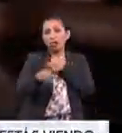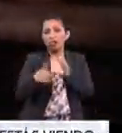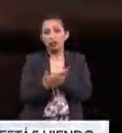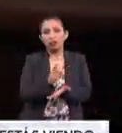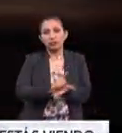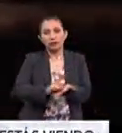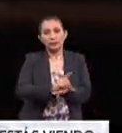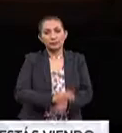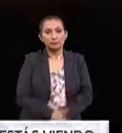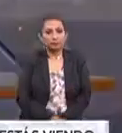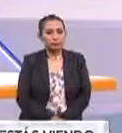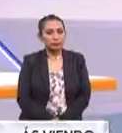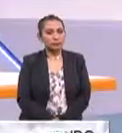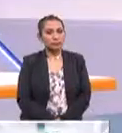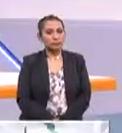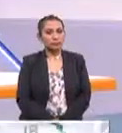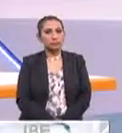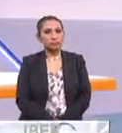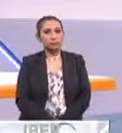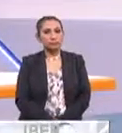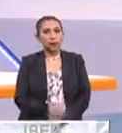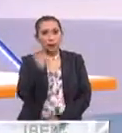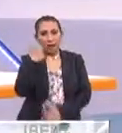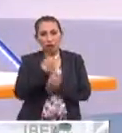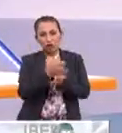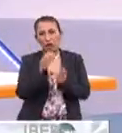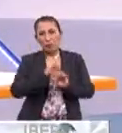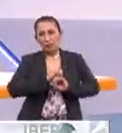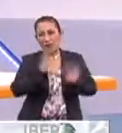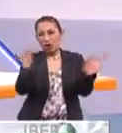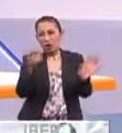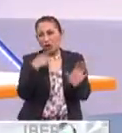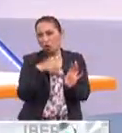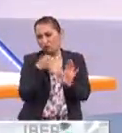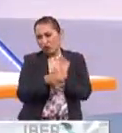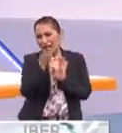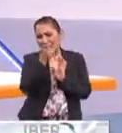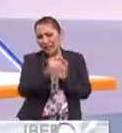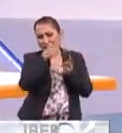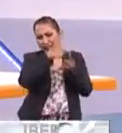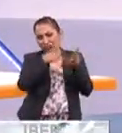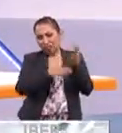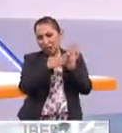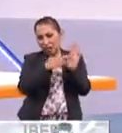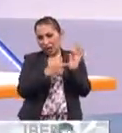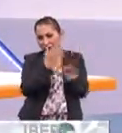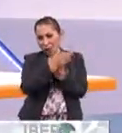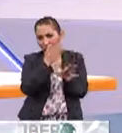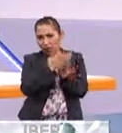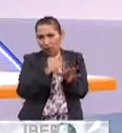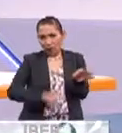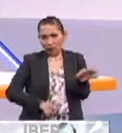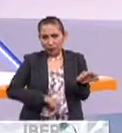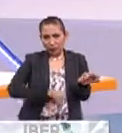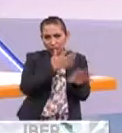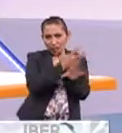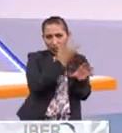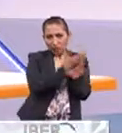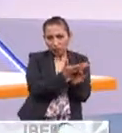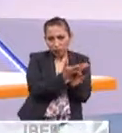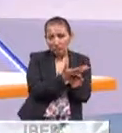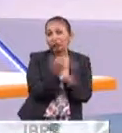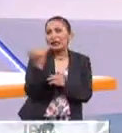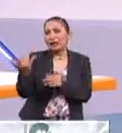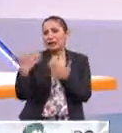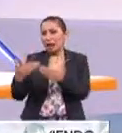las drogas. Para ayudarnos a entender estas medidas que están tomando el gobierno de los Estados